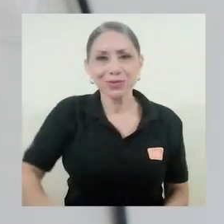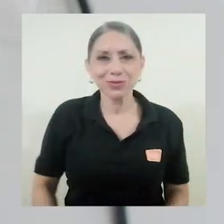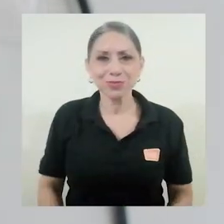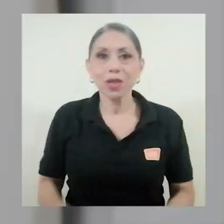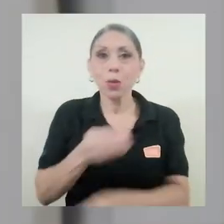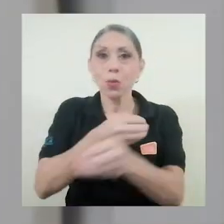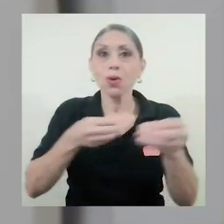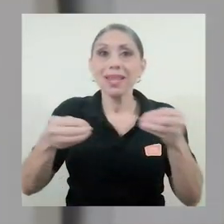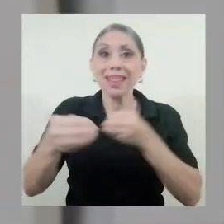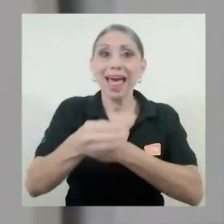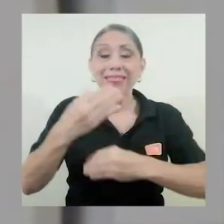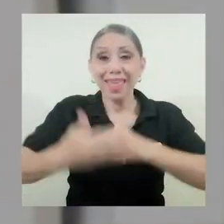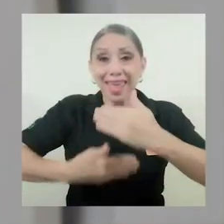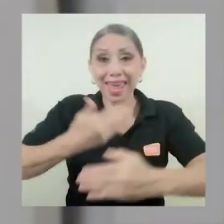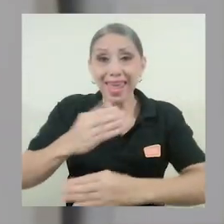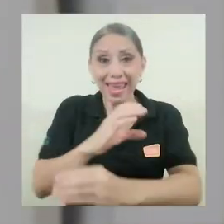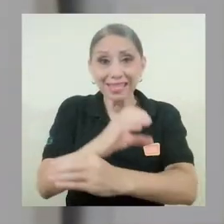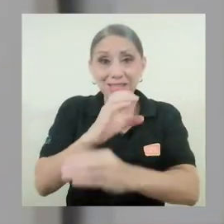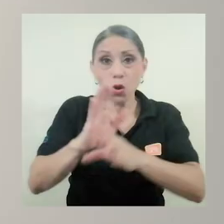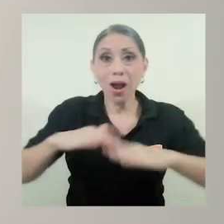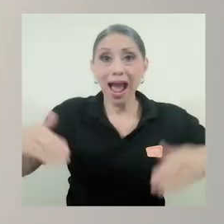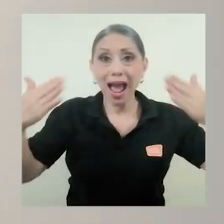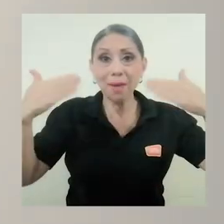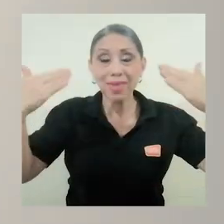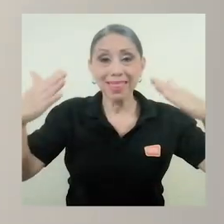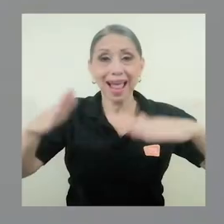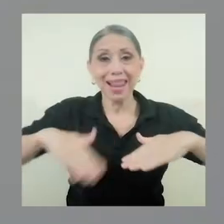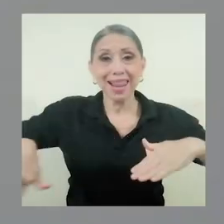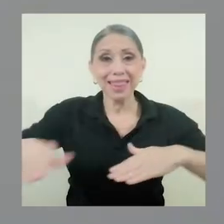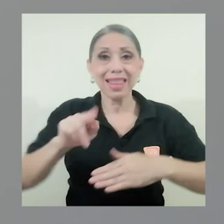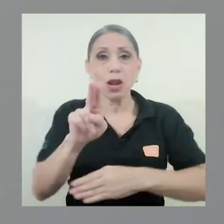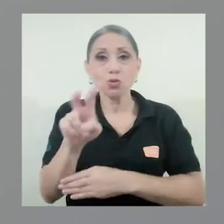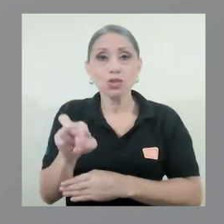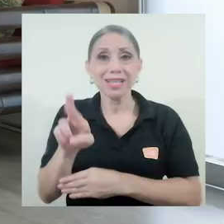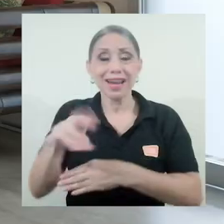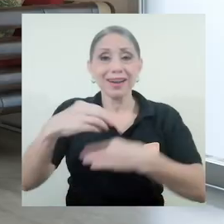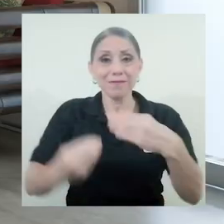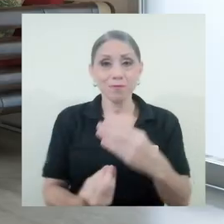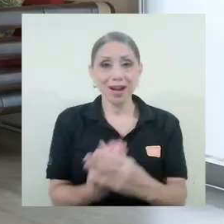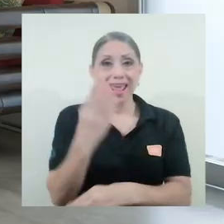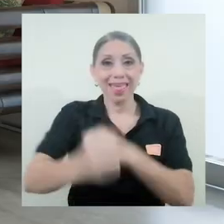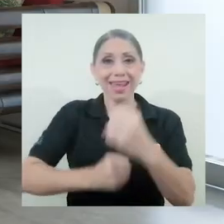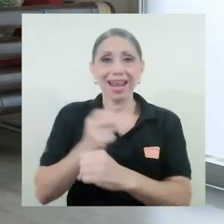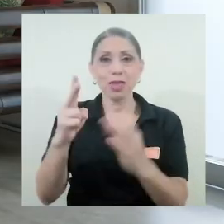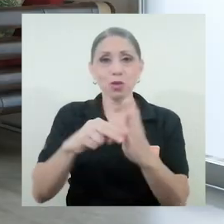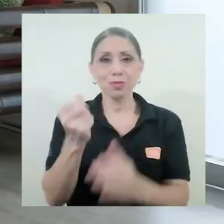de Gestión Ambiental de la UCR fue creada en el año 2014.